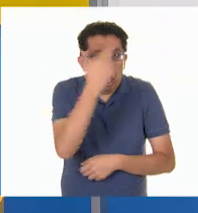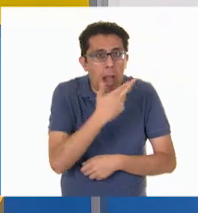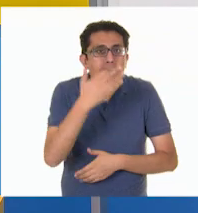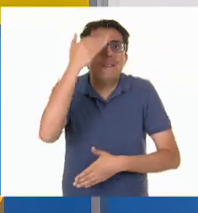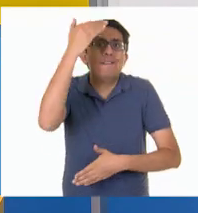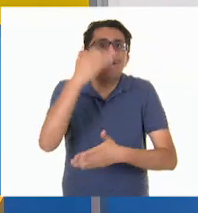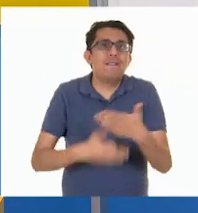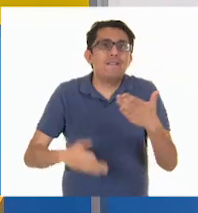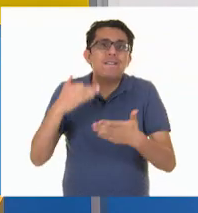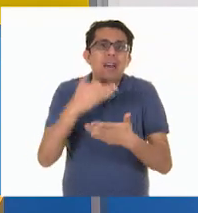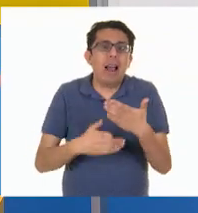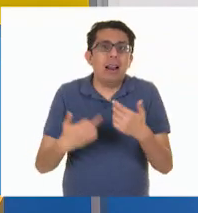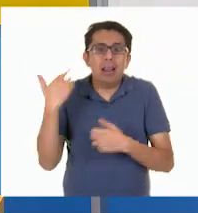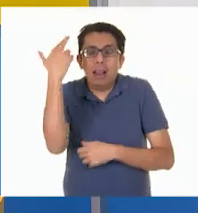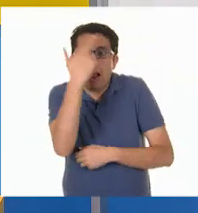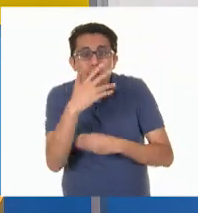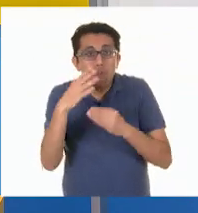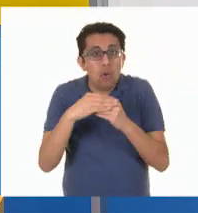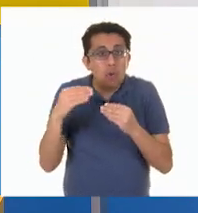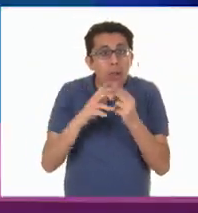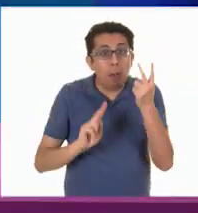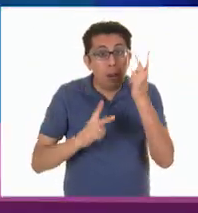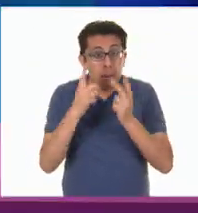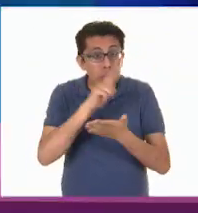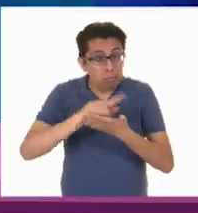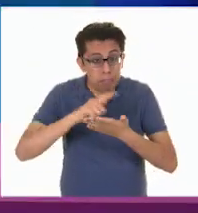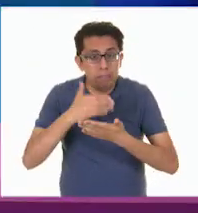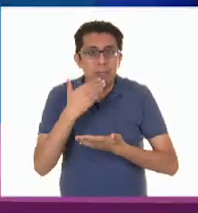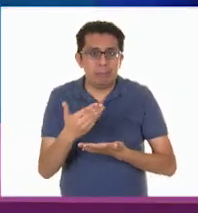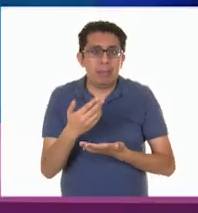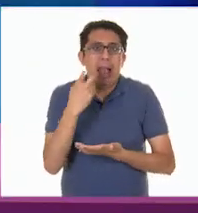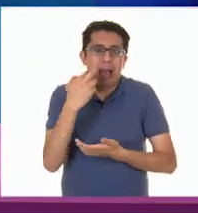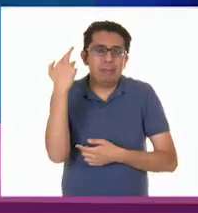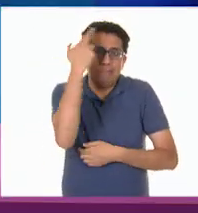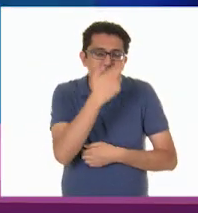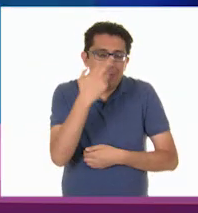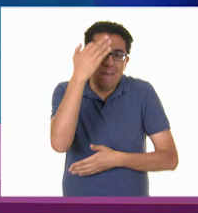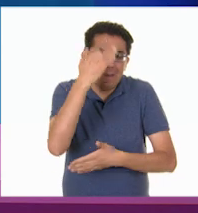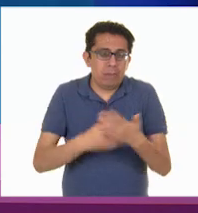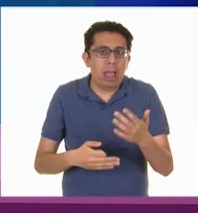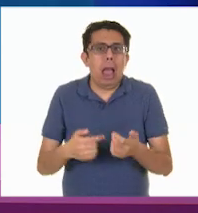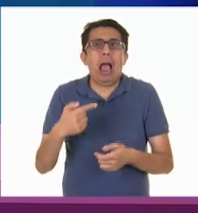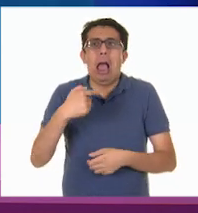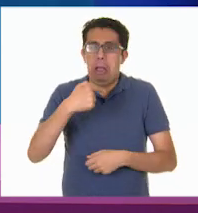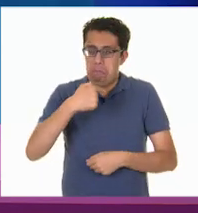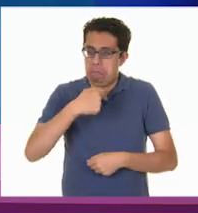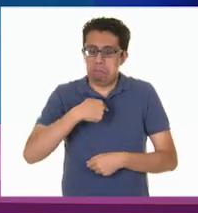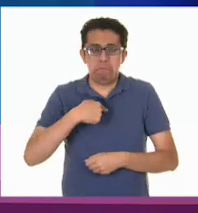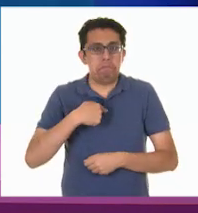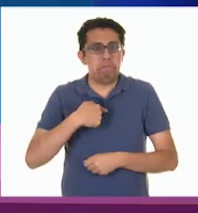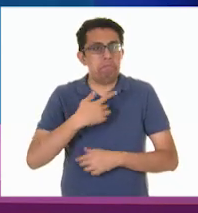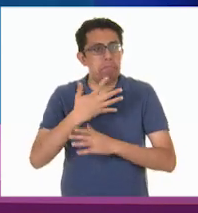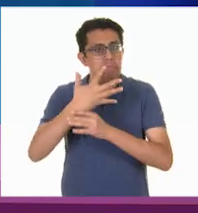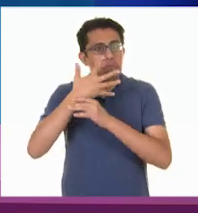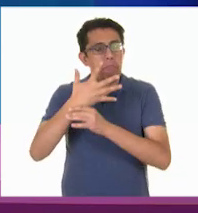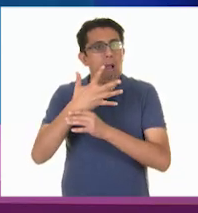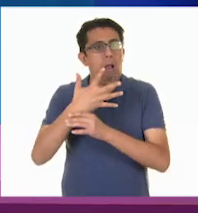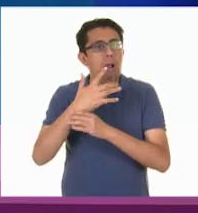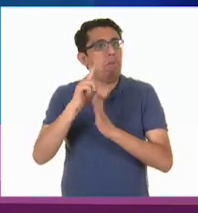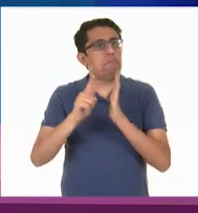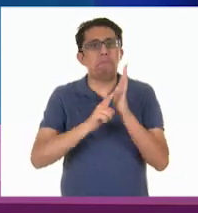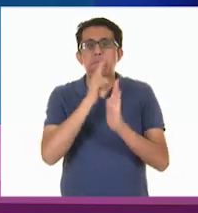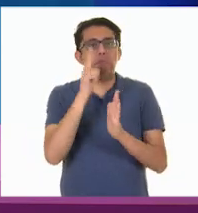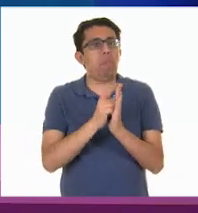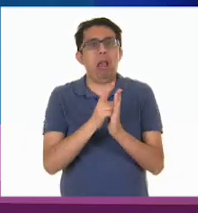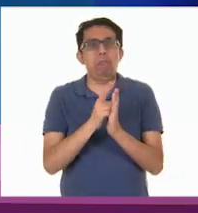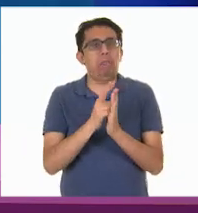estaban desinfectadas las frutas y verduras. Exacto. Entonces, declaro que la norma no se aplicó de